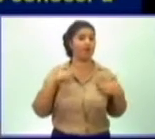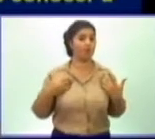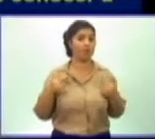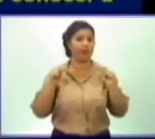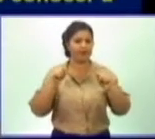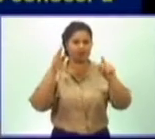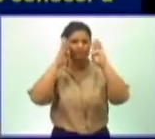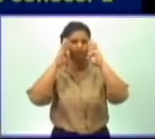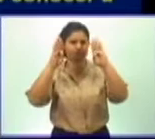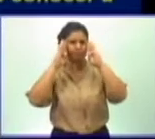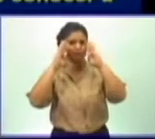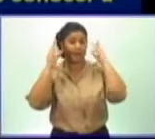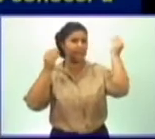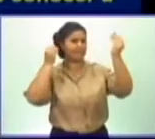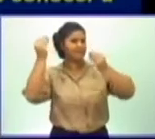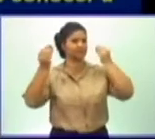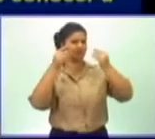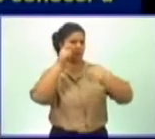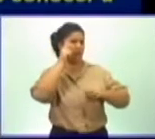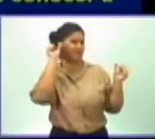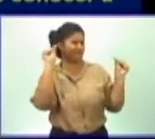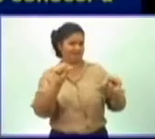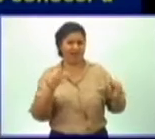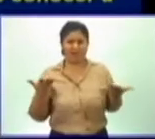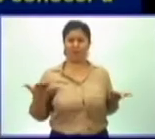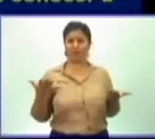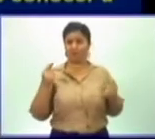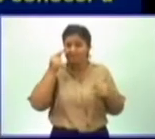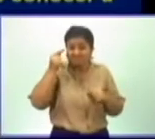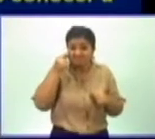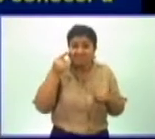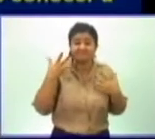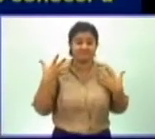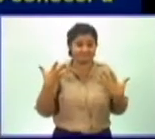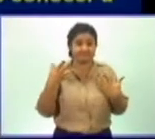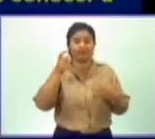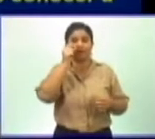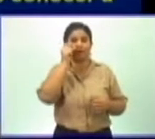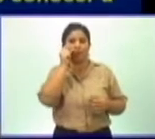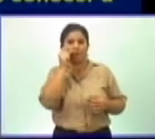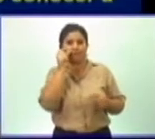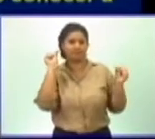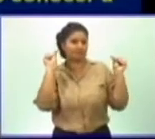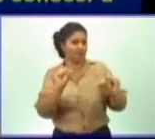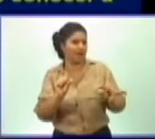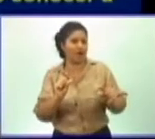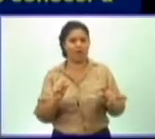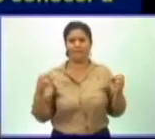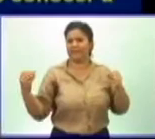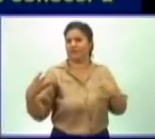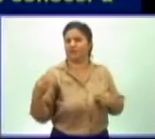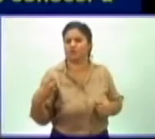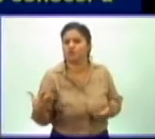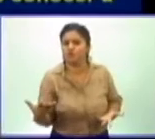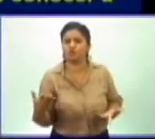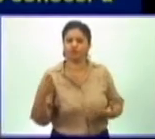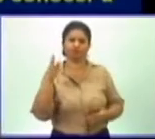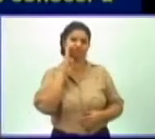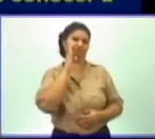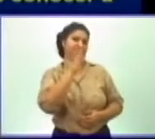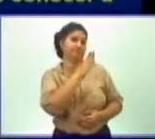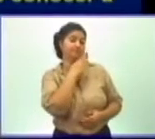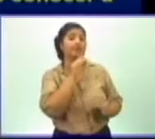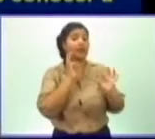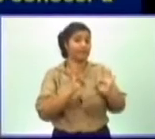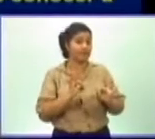hacia Tartufo. Es muy perspicaz, pues es capaz de vislumbrar la hipocresía de su persona. Lo considera